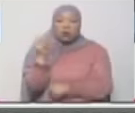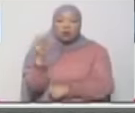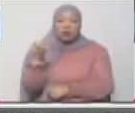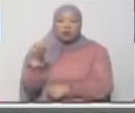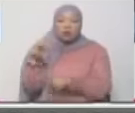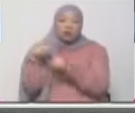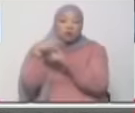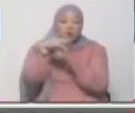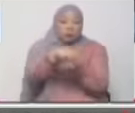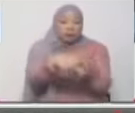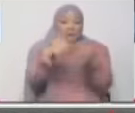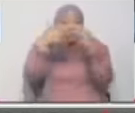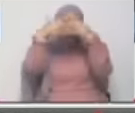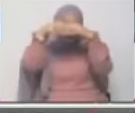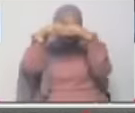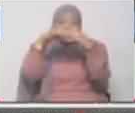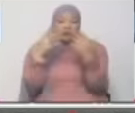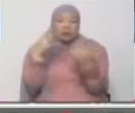masacre cognitiva lo que hay.